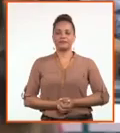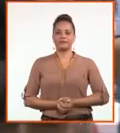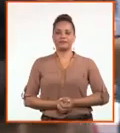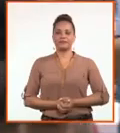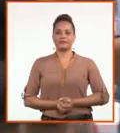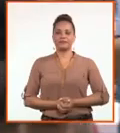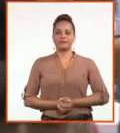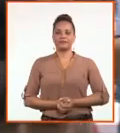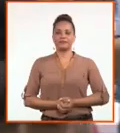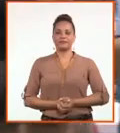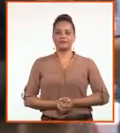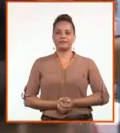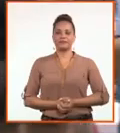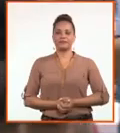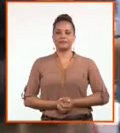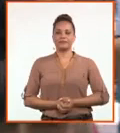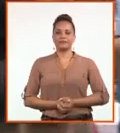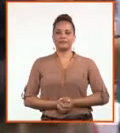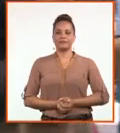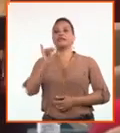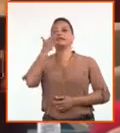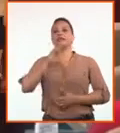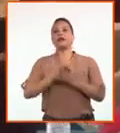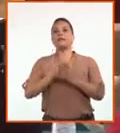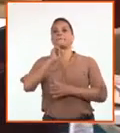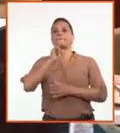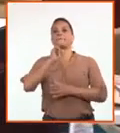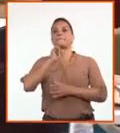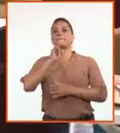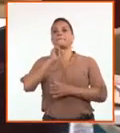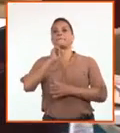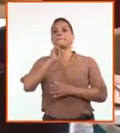Yamil Peralta Villazón, como secretario de becas y